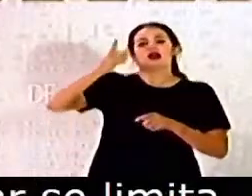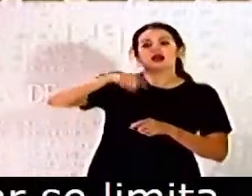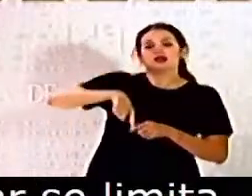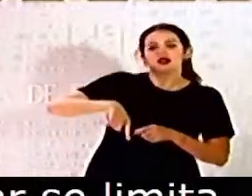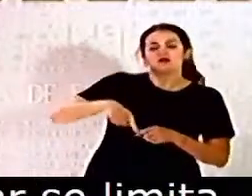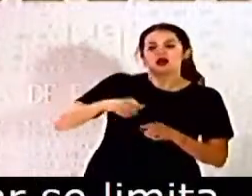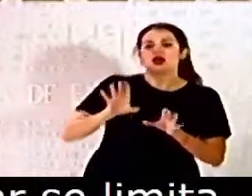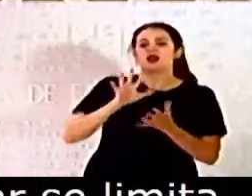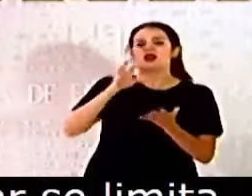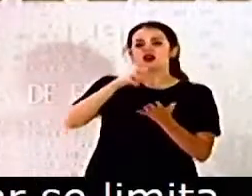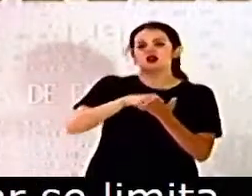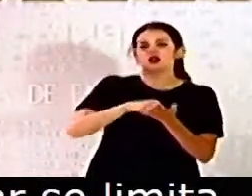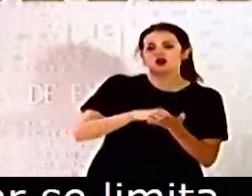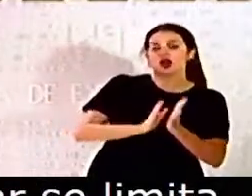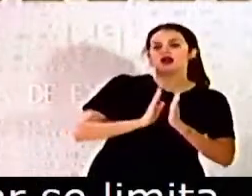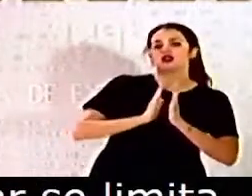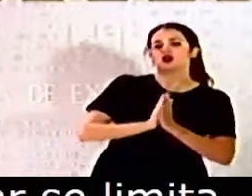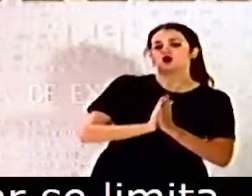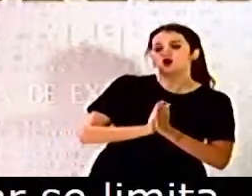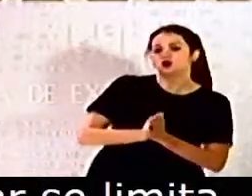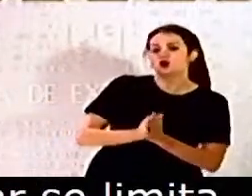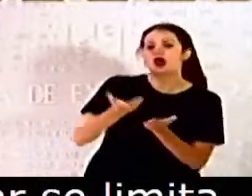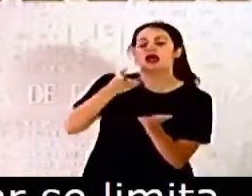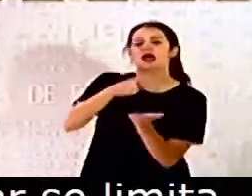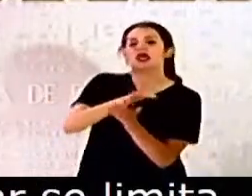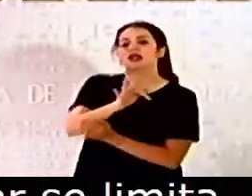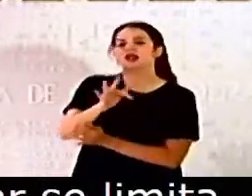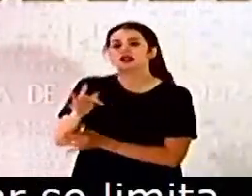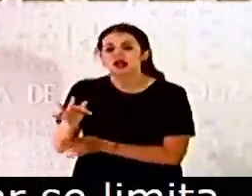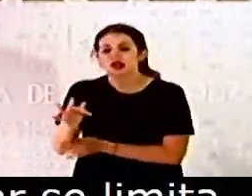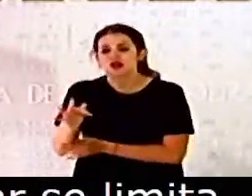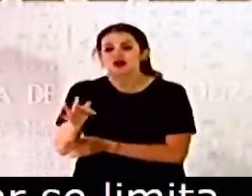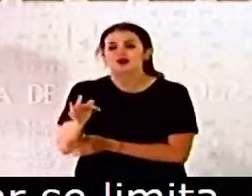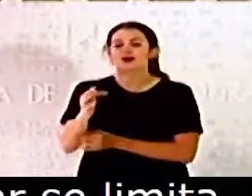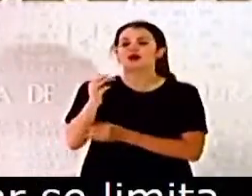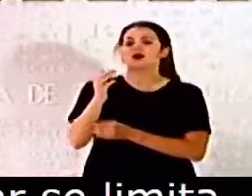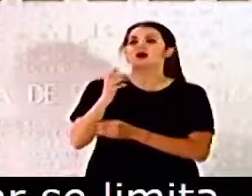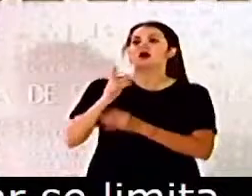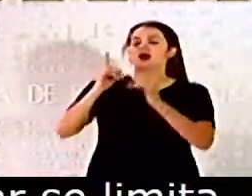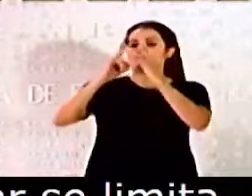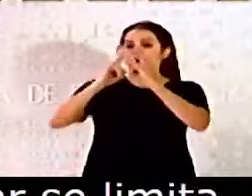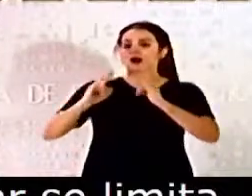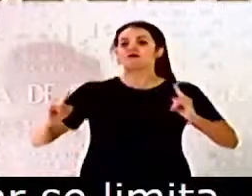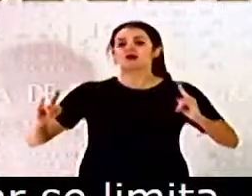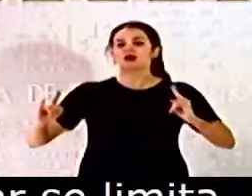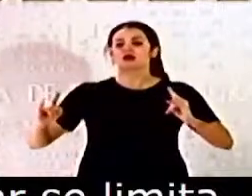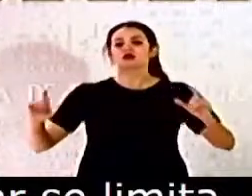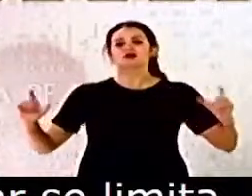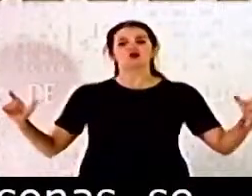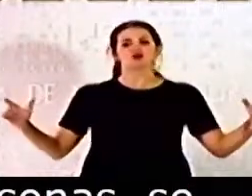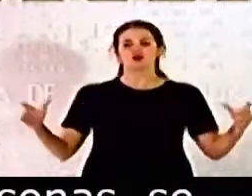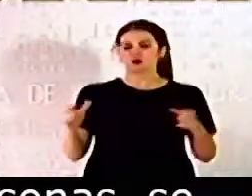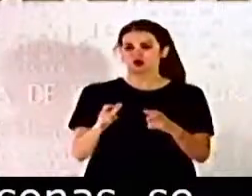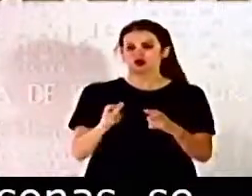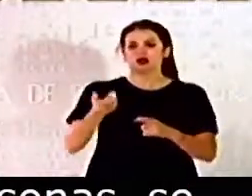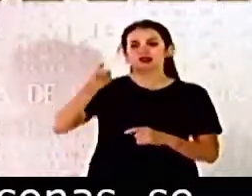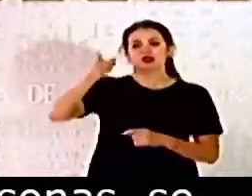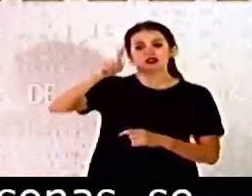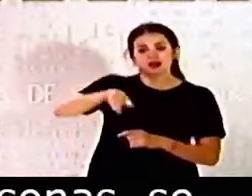de culto, de los entierros, de los campamentos, se reducen los